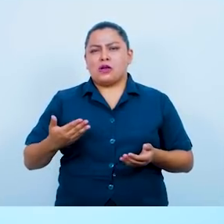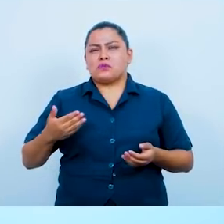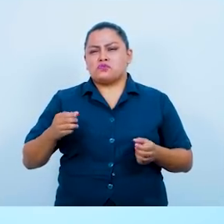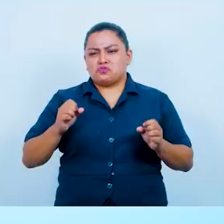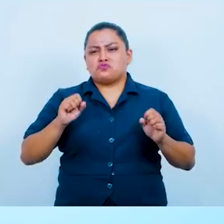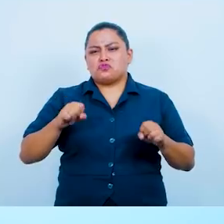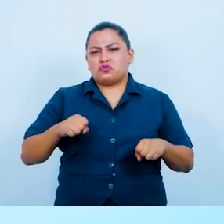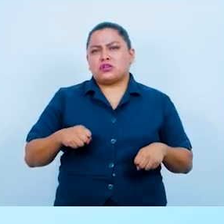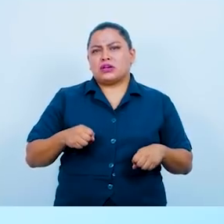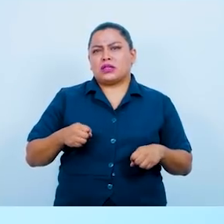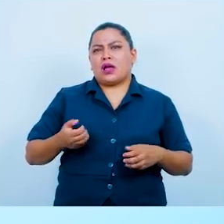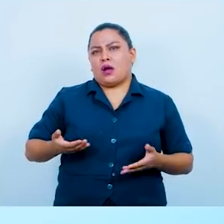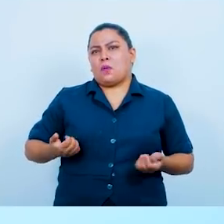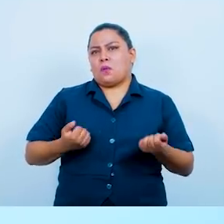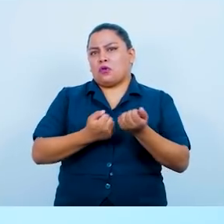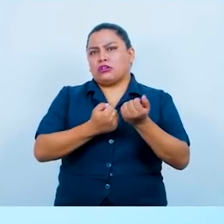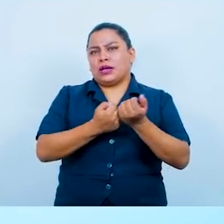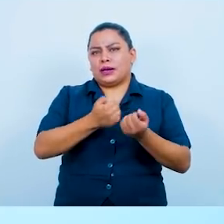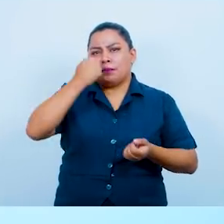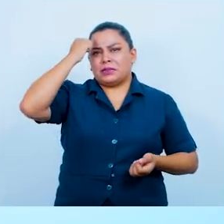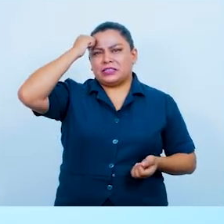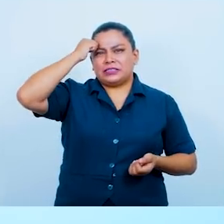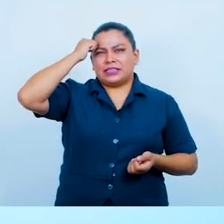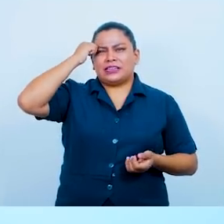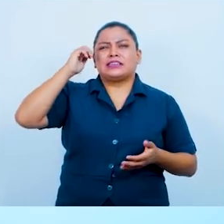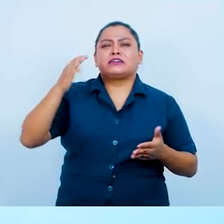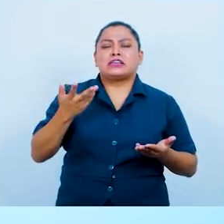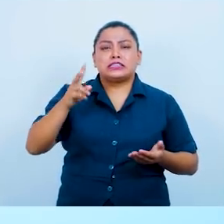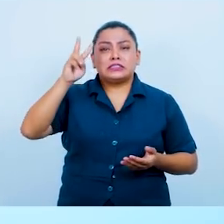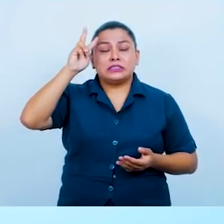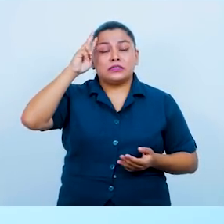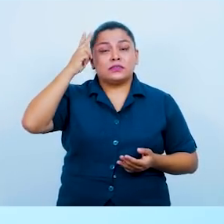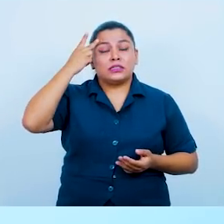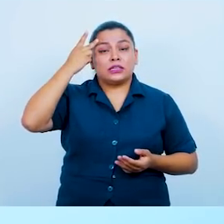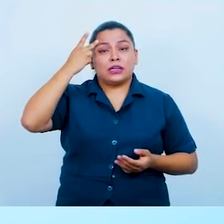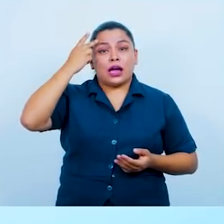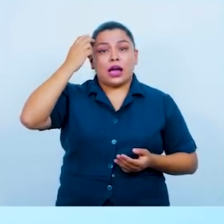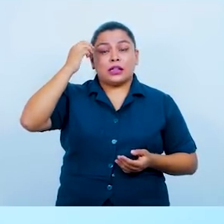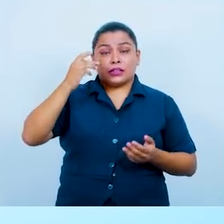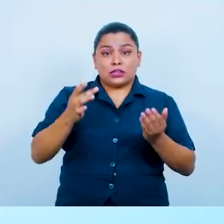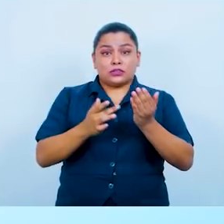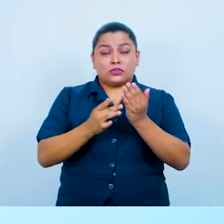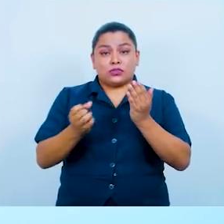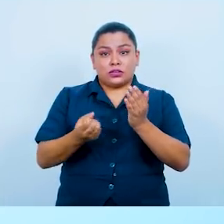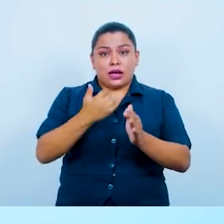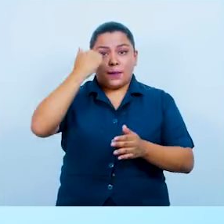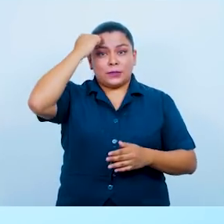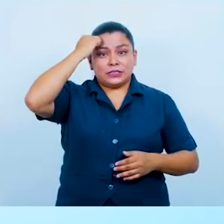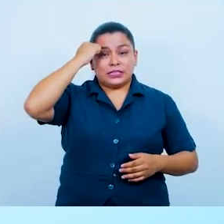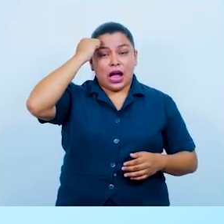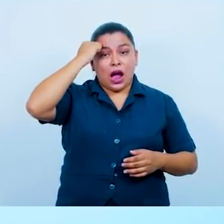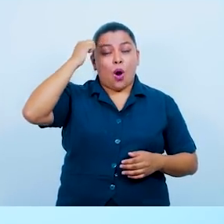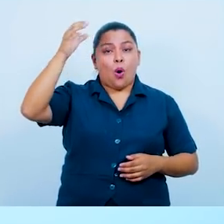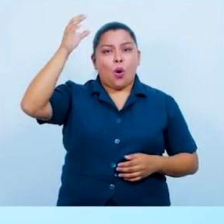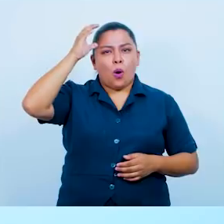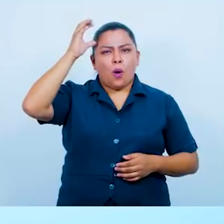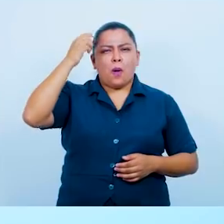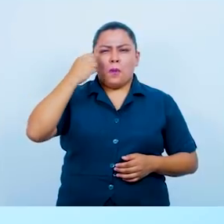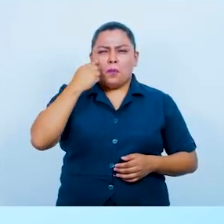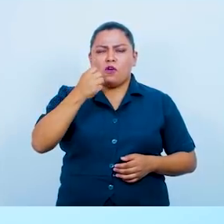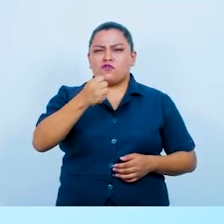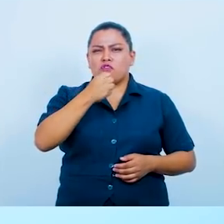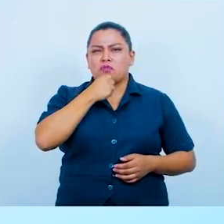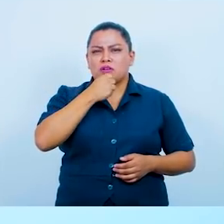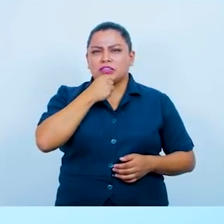del aprendizaje? ¿Qué son las tecnologías del aprendizaje y el conocimiento? he encontrado